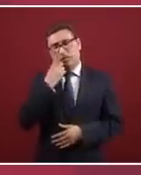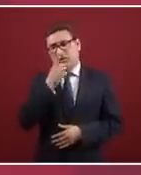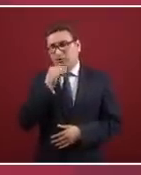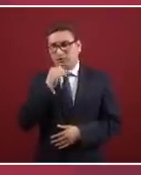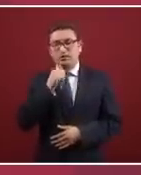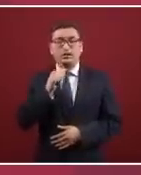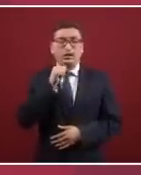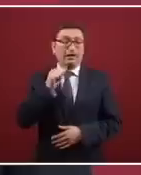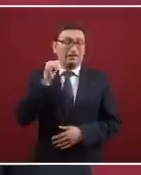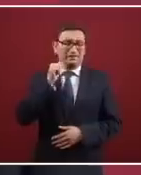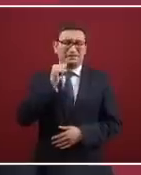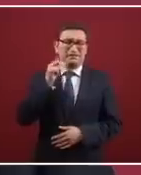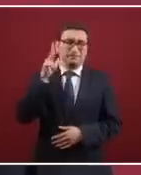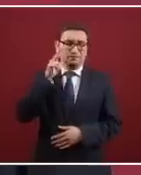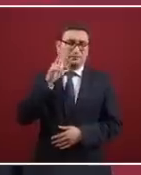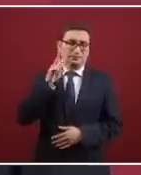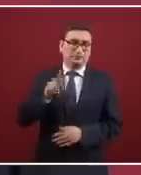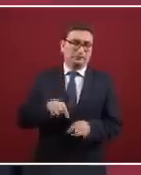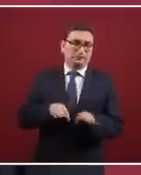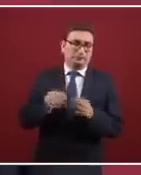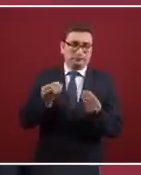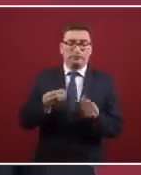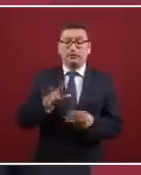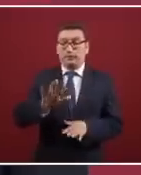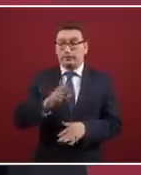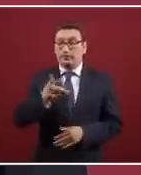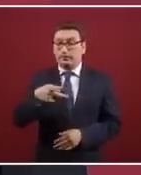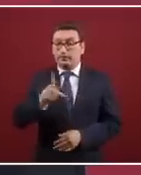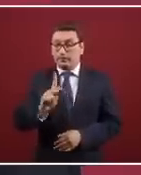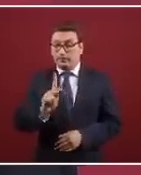antier, pero